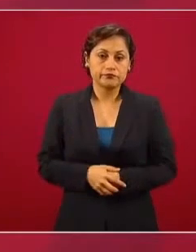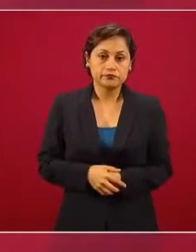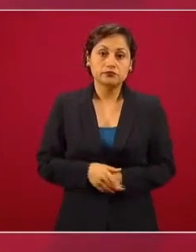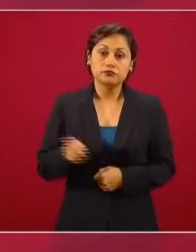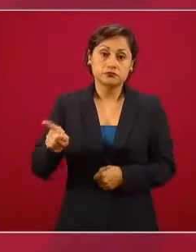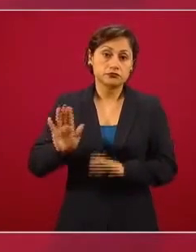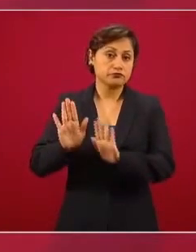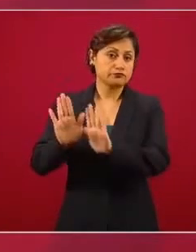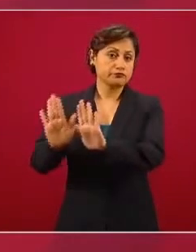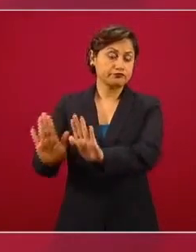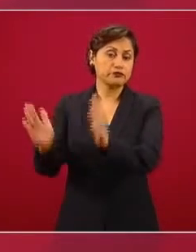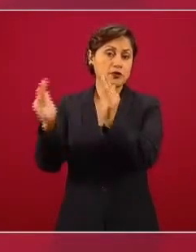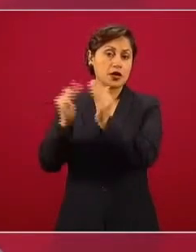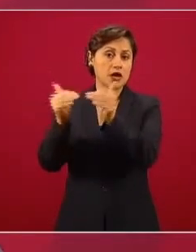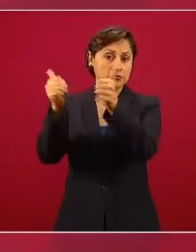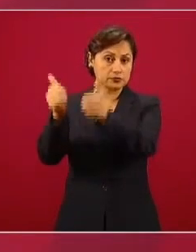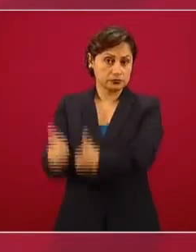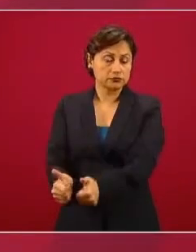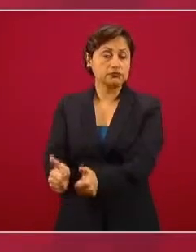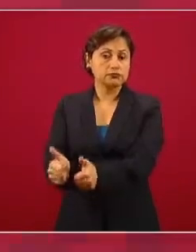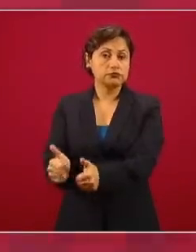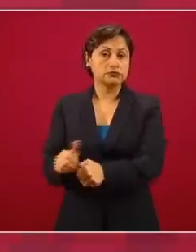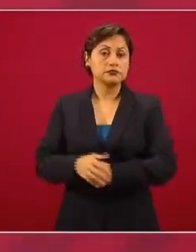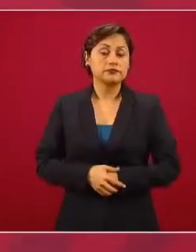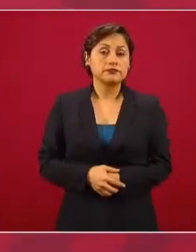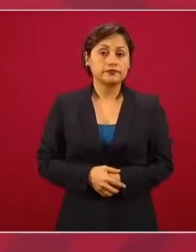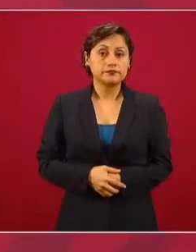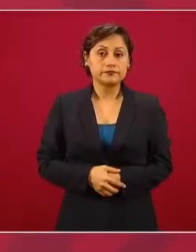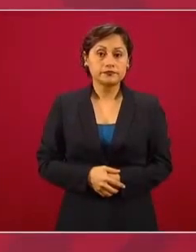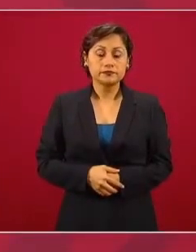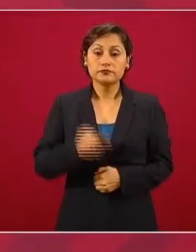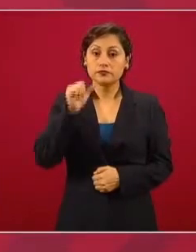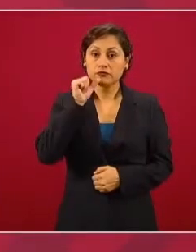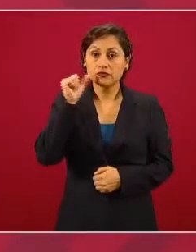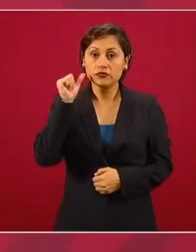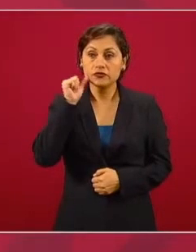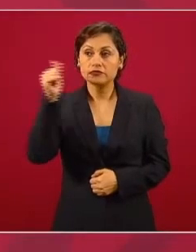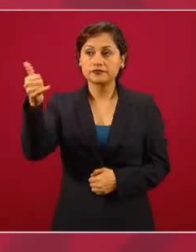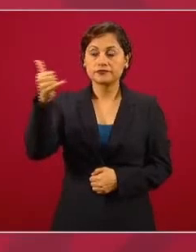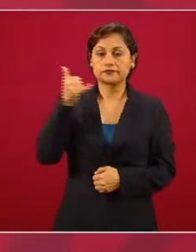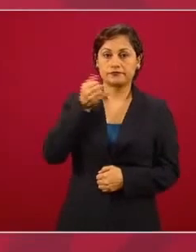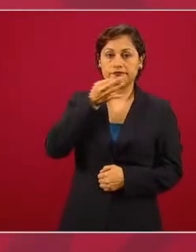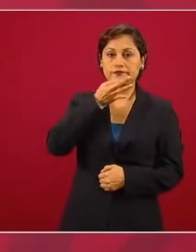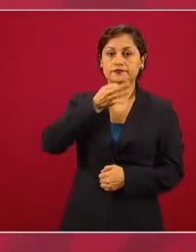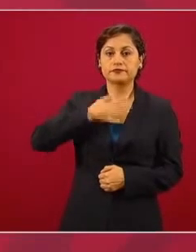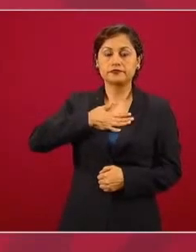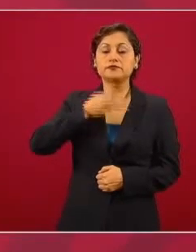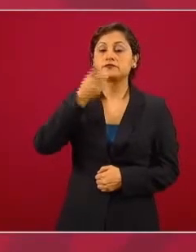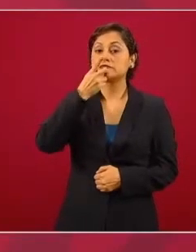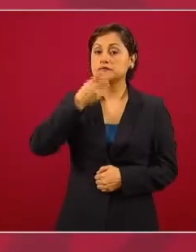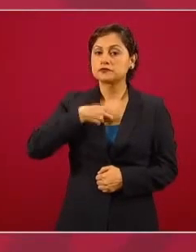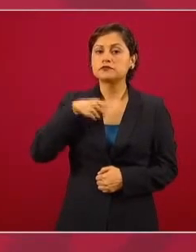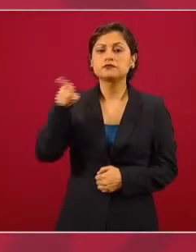recluido en su casa. Ayer nos informó, está bien.